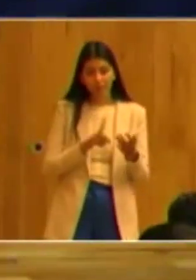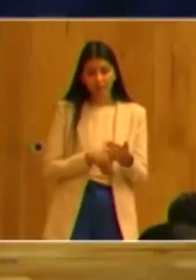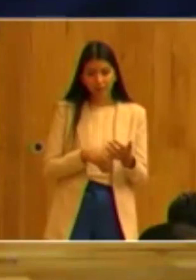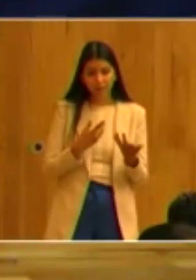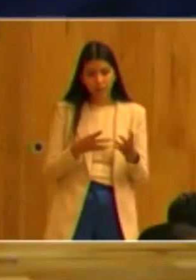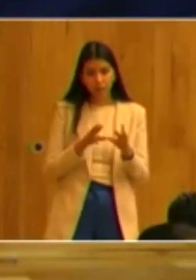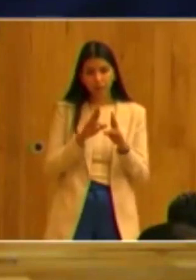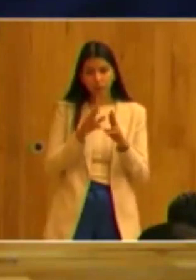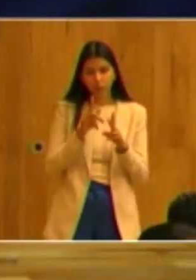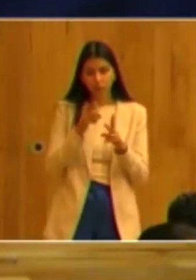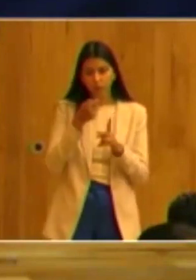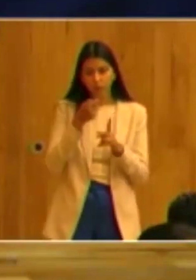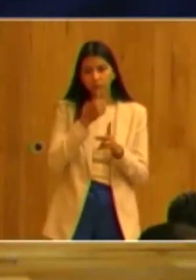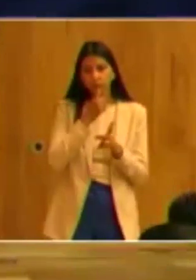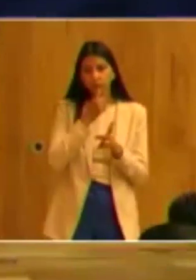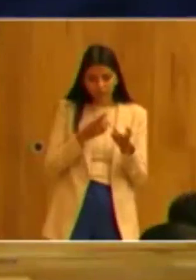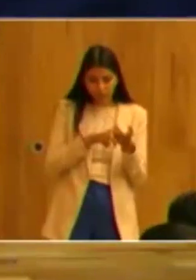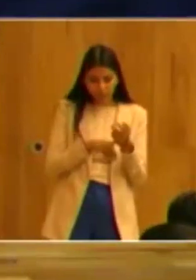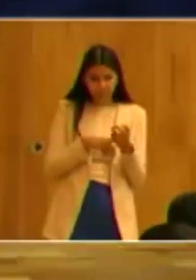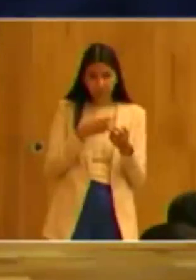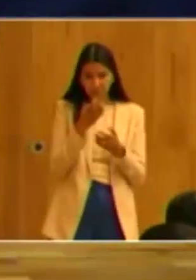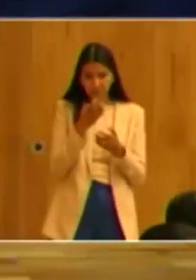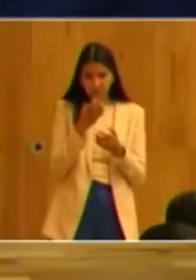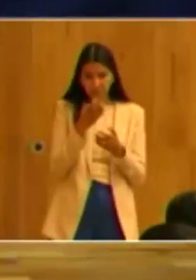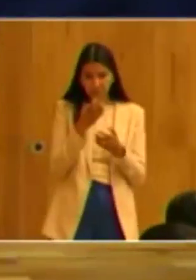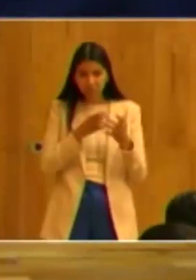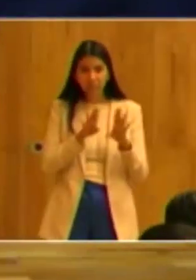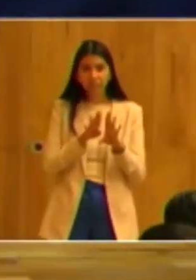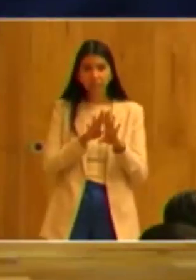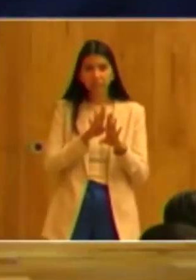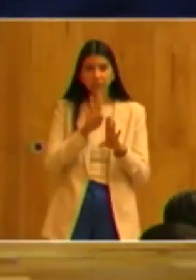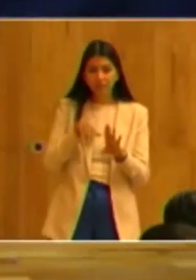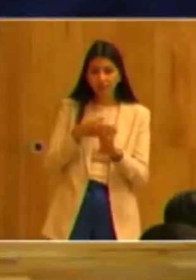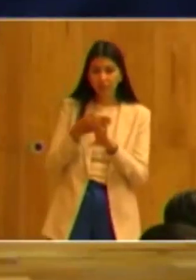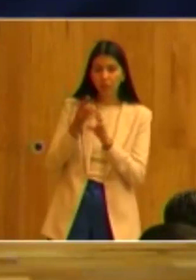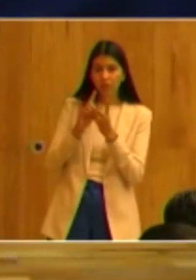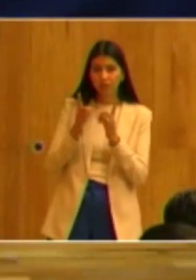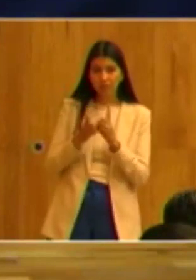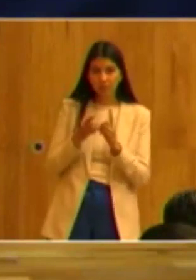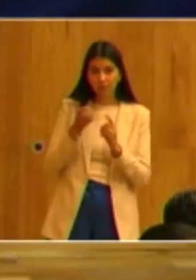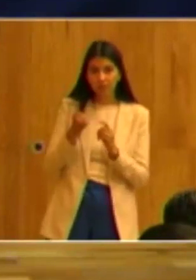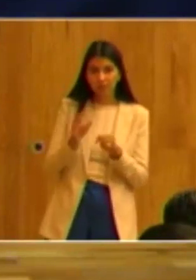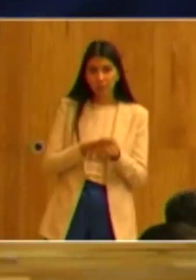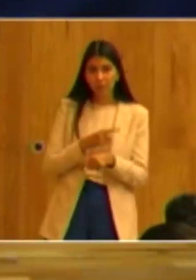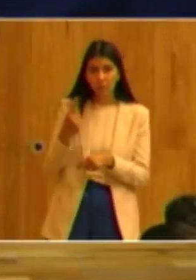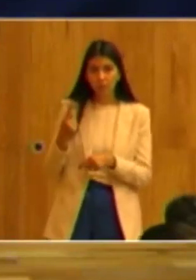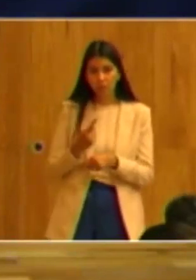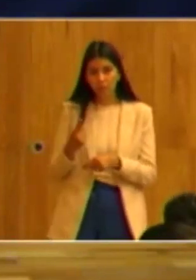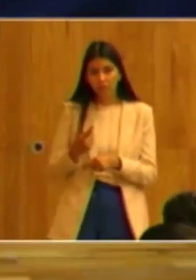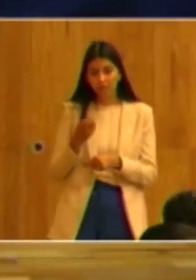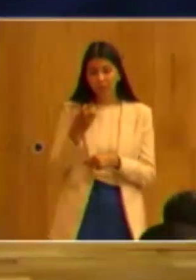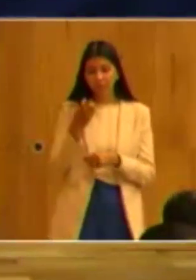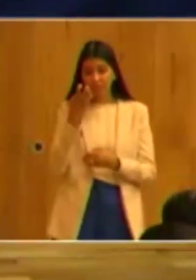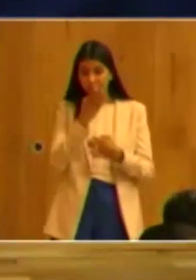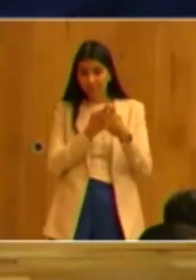sentido y ahí la revisión incluso atentaría en contra de la dignidad de ella, porque finalmente es un